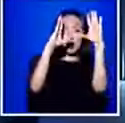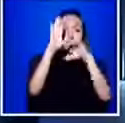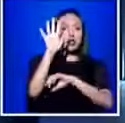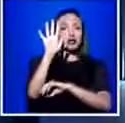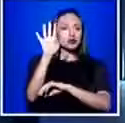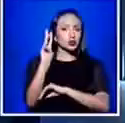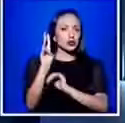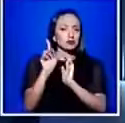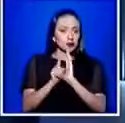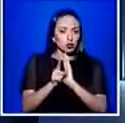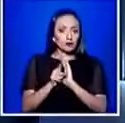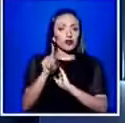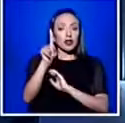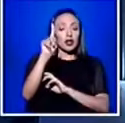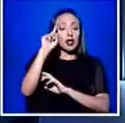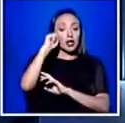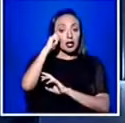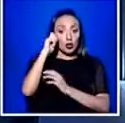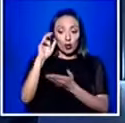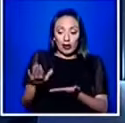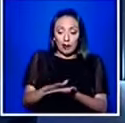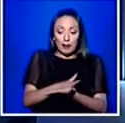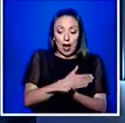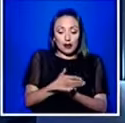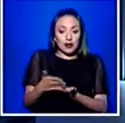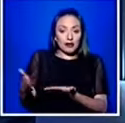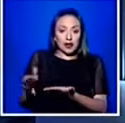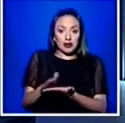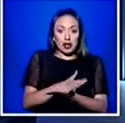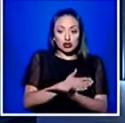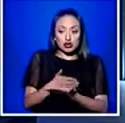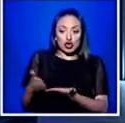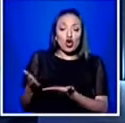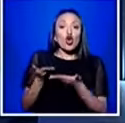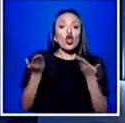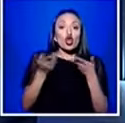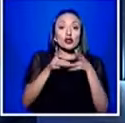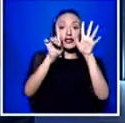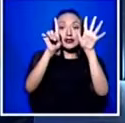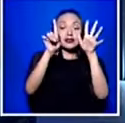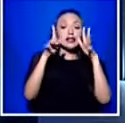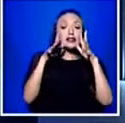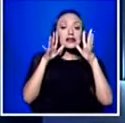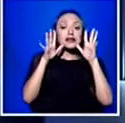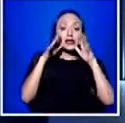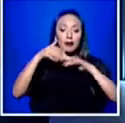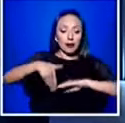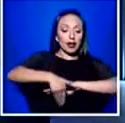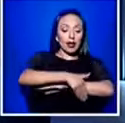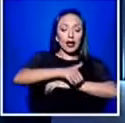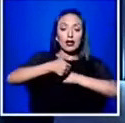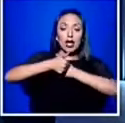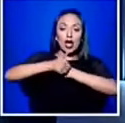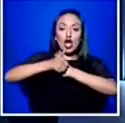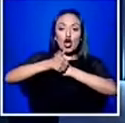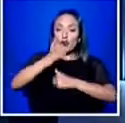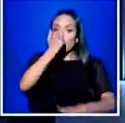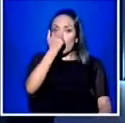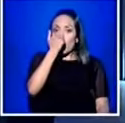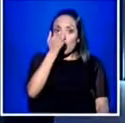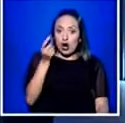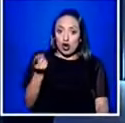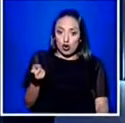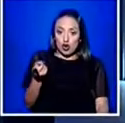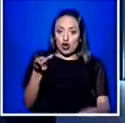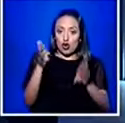7:56 de la mañana. Vecinos, recuerden que se está repavimentando un tramo de la Ecovía en la avenida 6 de diciembre y hay varias intersecciones que están cerradas,